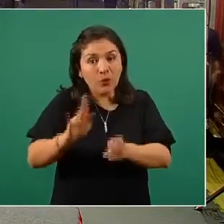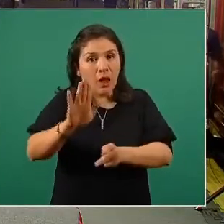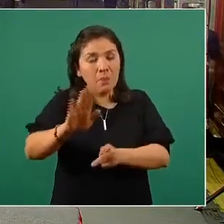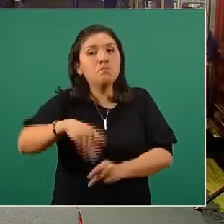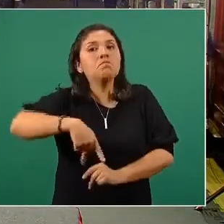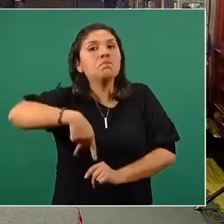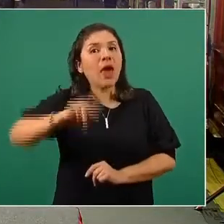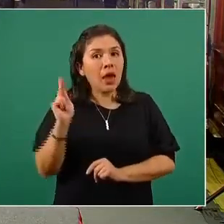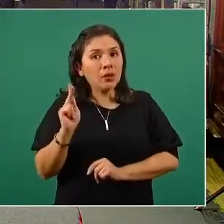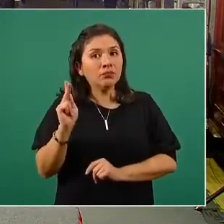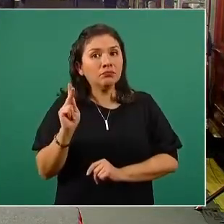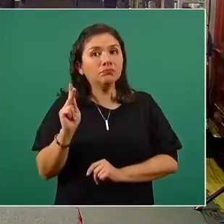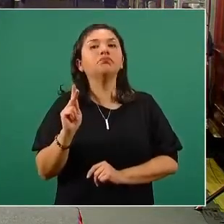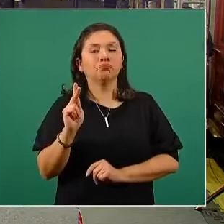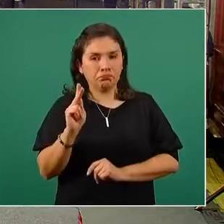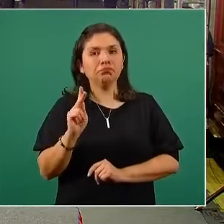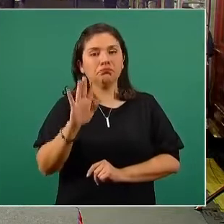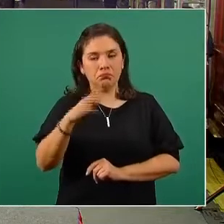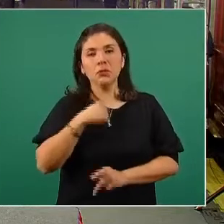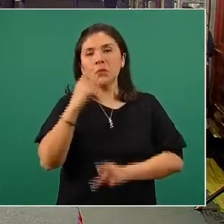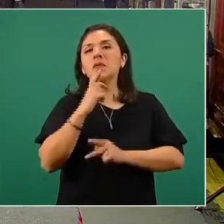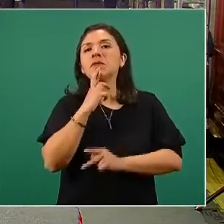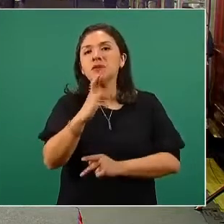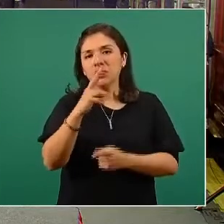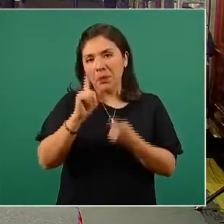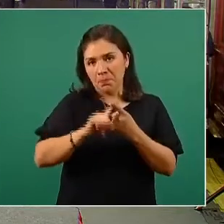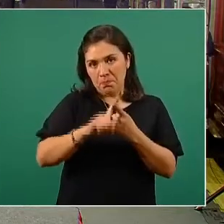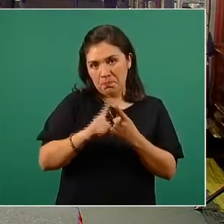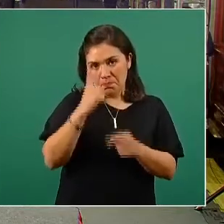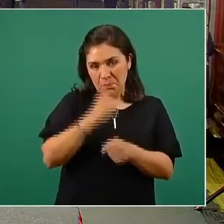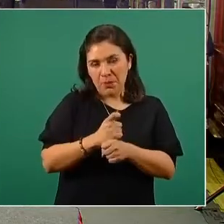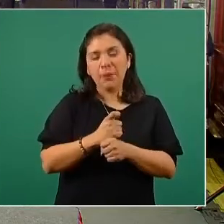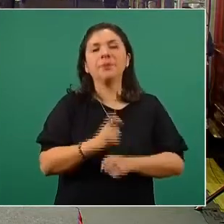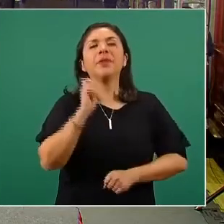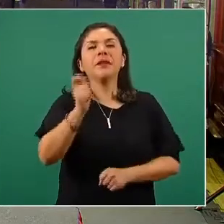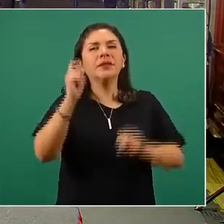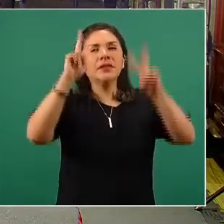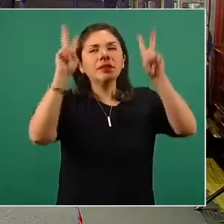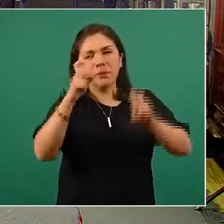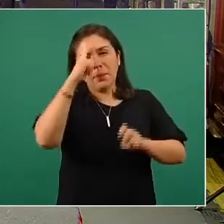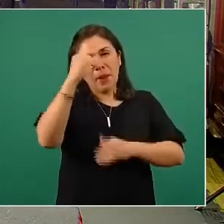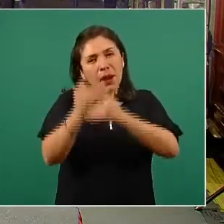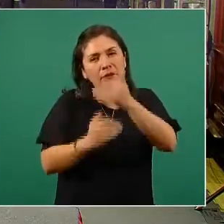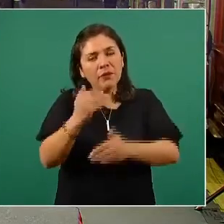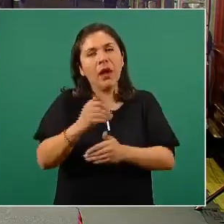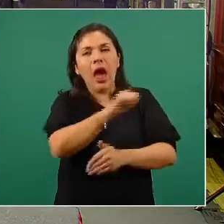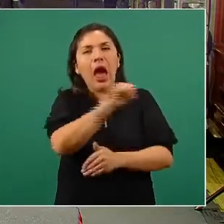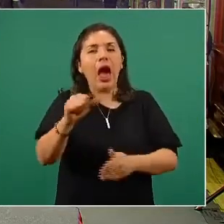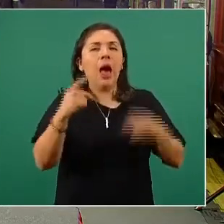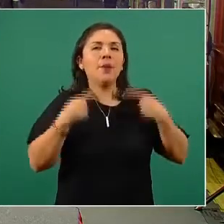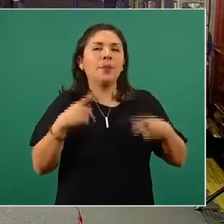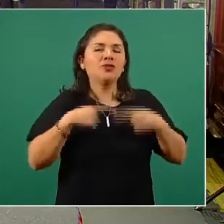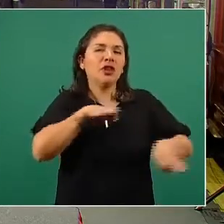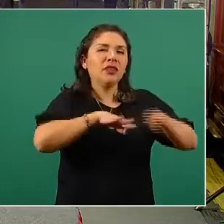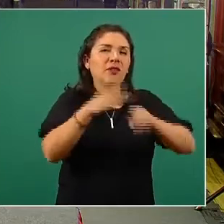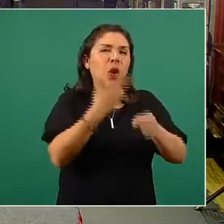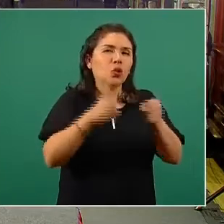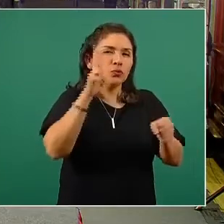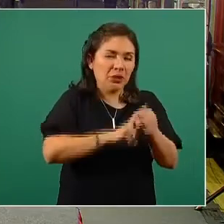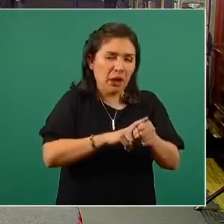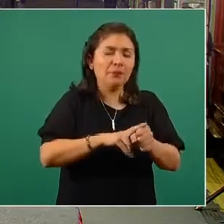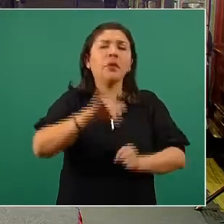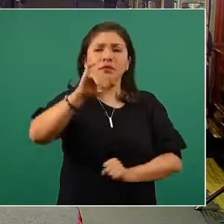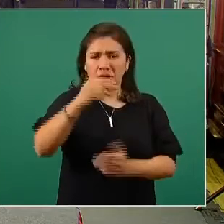embargo, le contesto la primer pregunta. En relación al avance del personal de salud, sí, en su momento